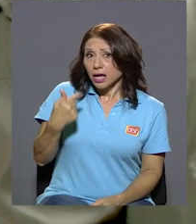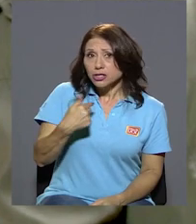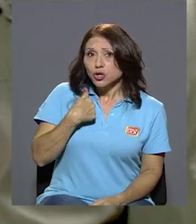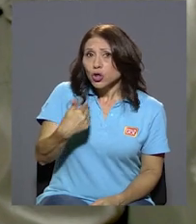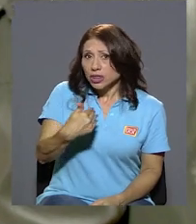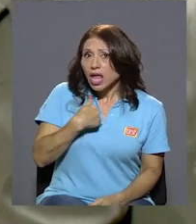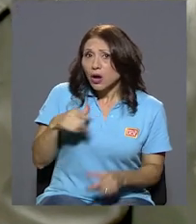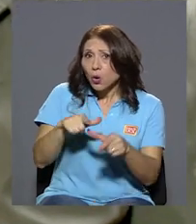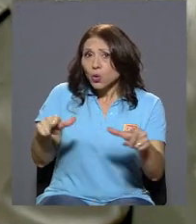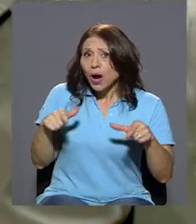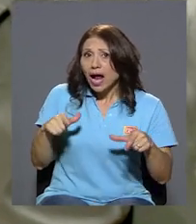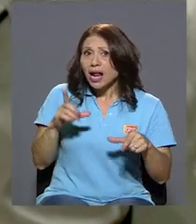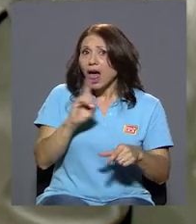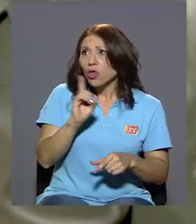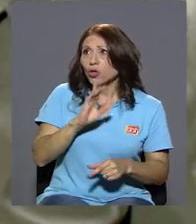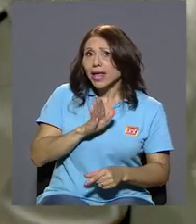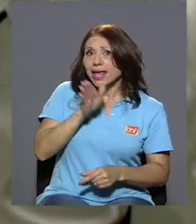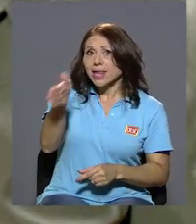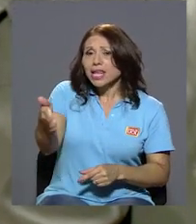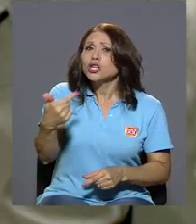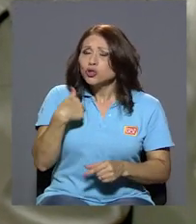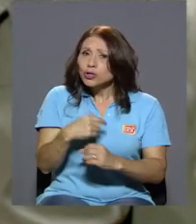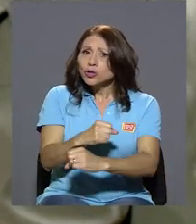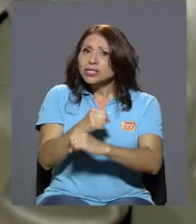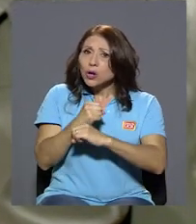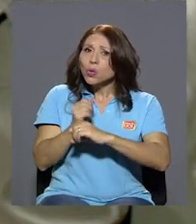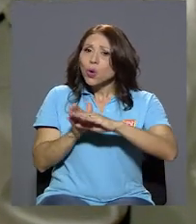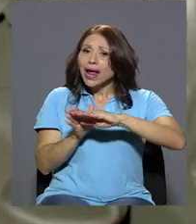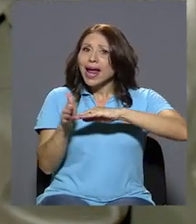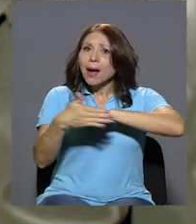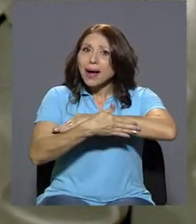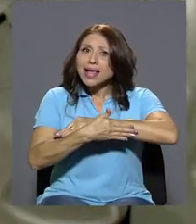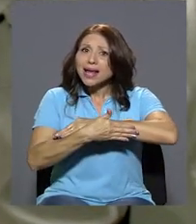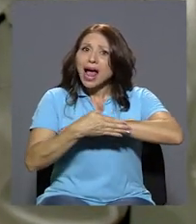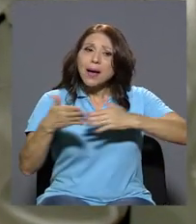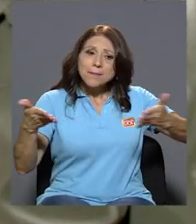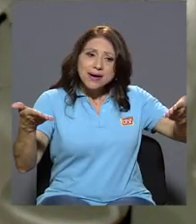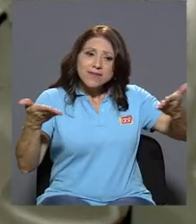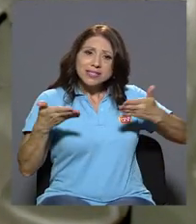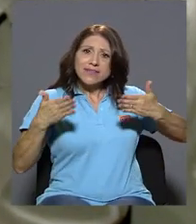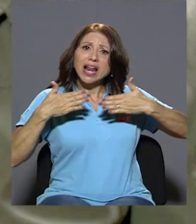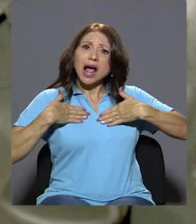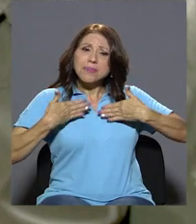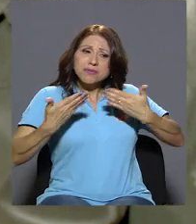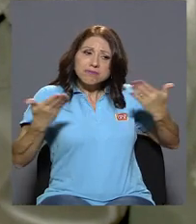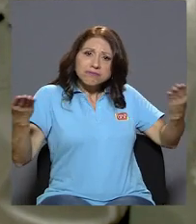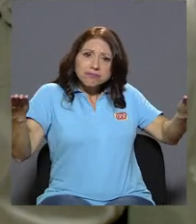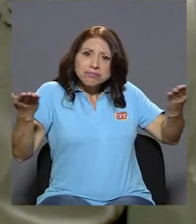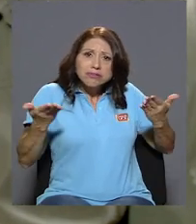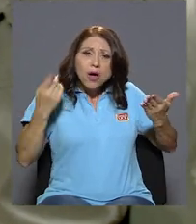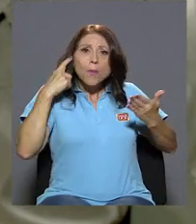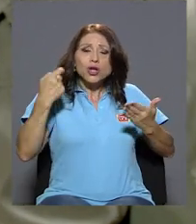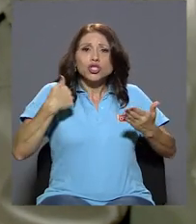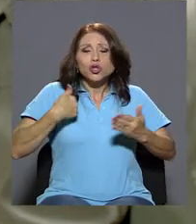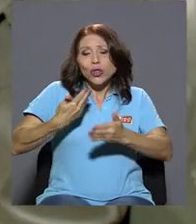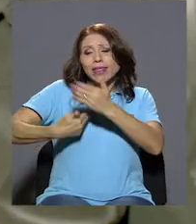estoy seguro que en jamaica me recibirán con los brazos abiertos siendo descendiente